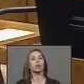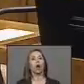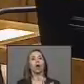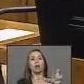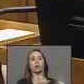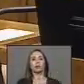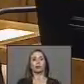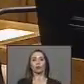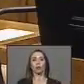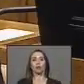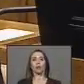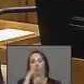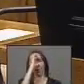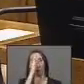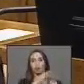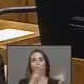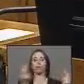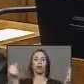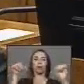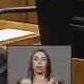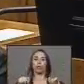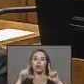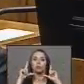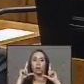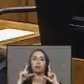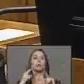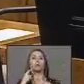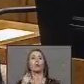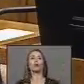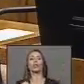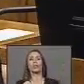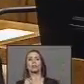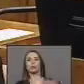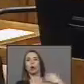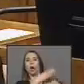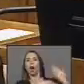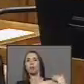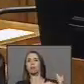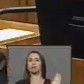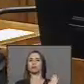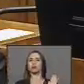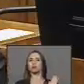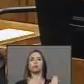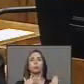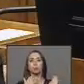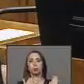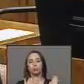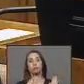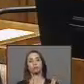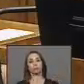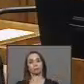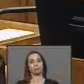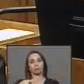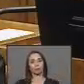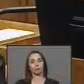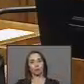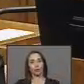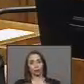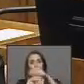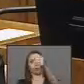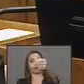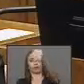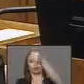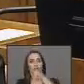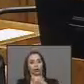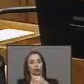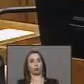pública. ¿Pero por qué hemos tenido un retroceso? Porque sin perjuicio de que el financiamiento público se establece y es una